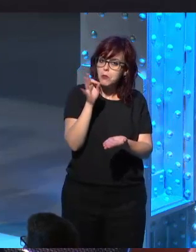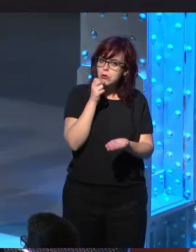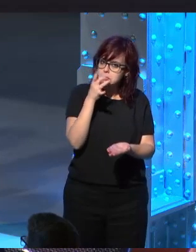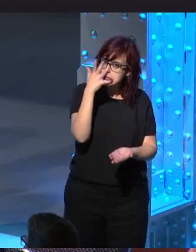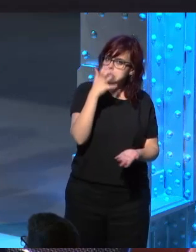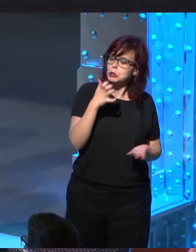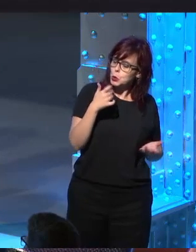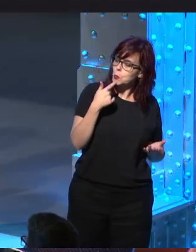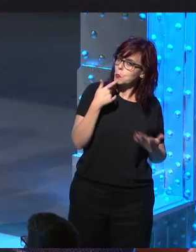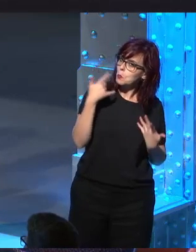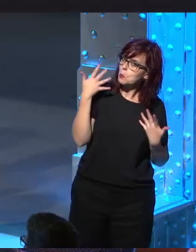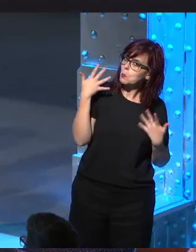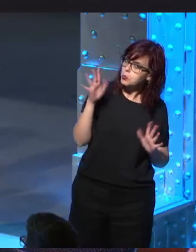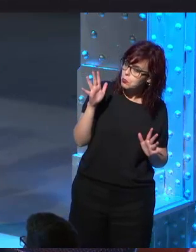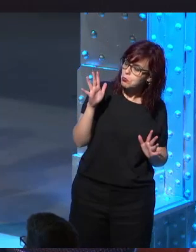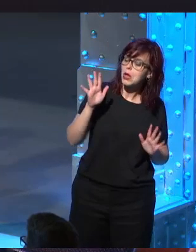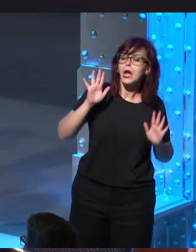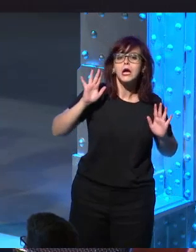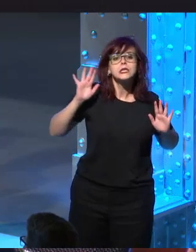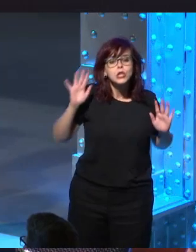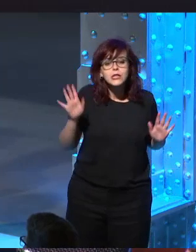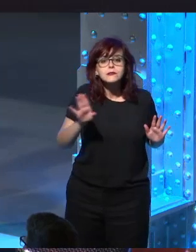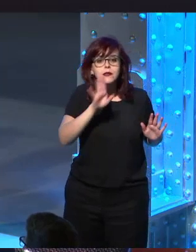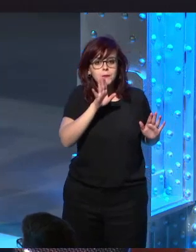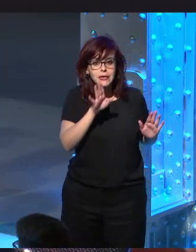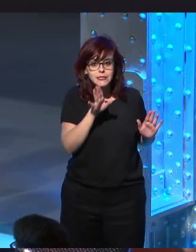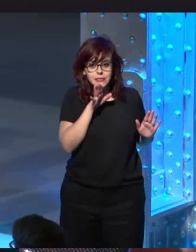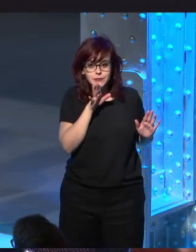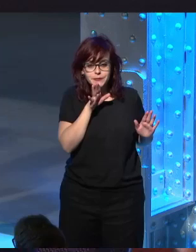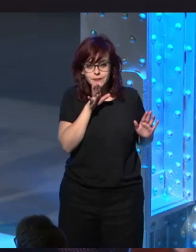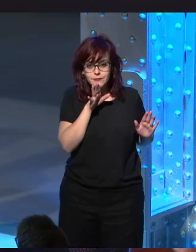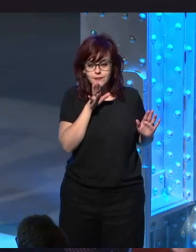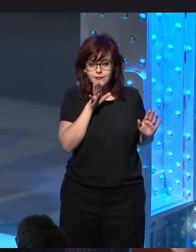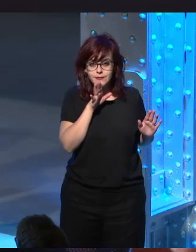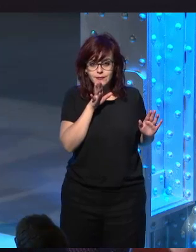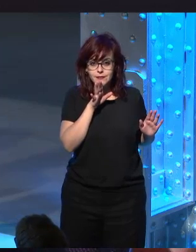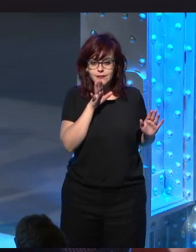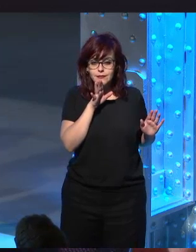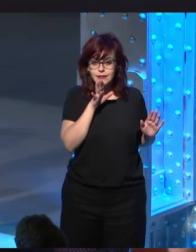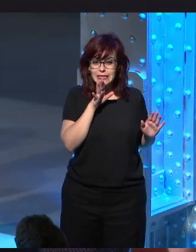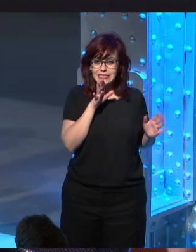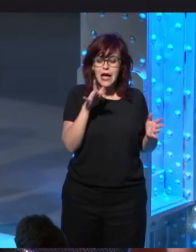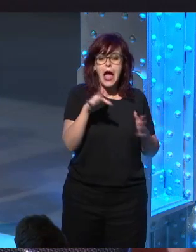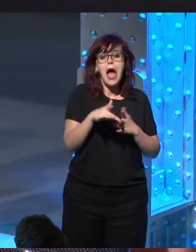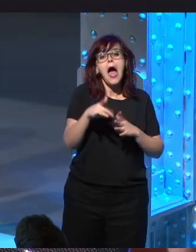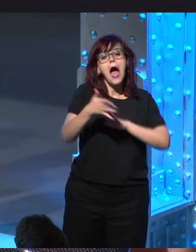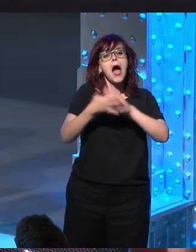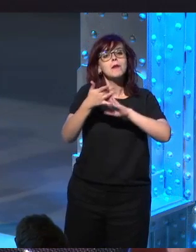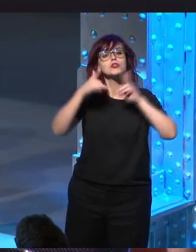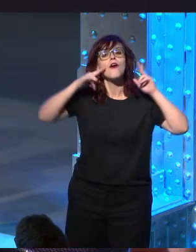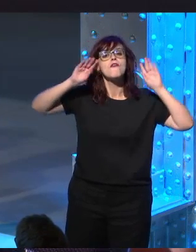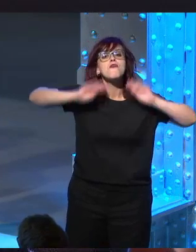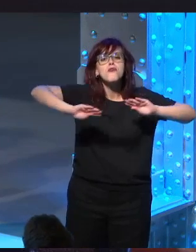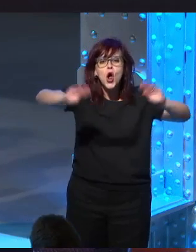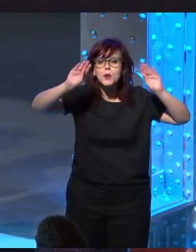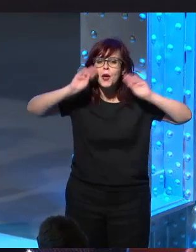decía Ramoncín. Bueno, entonces, oye, ¿qué pasa? Yo creo que cuando se habla de formar a la gente,